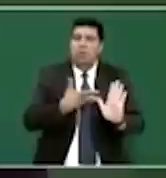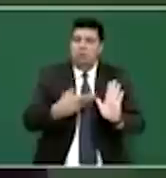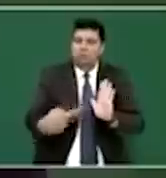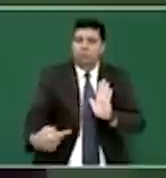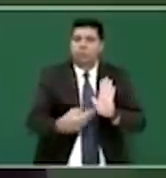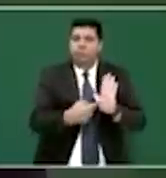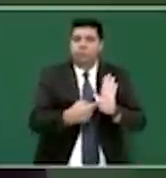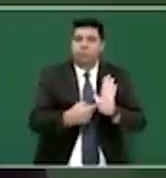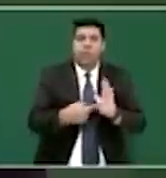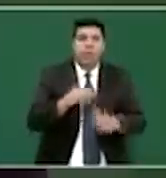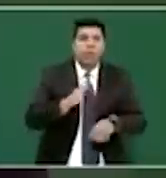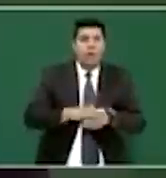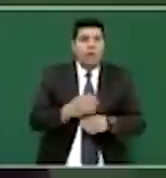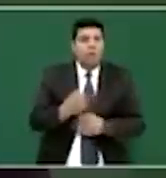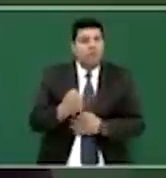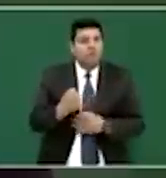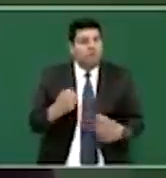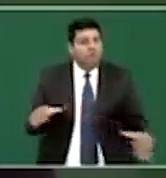superior